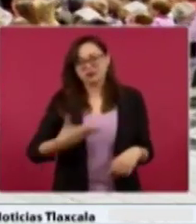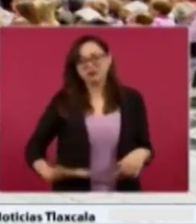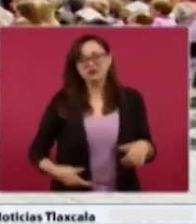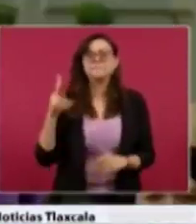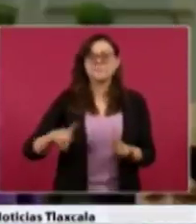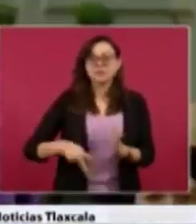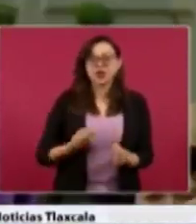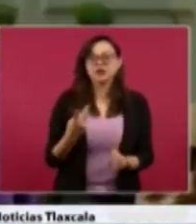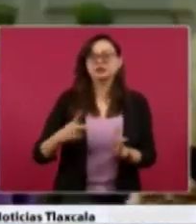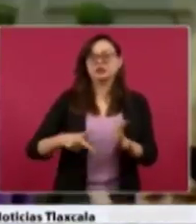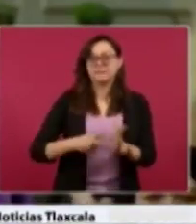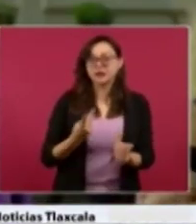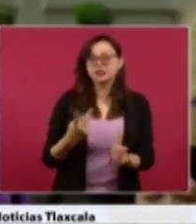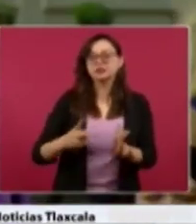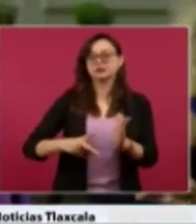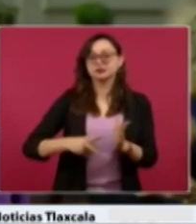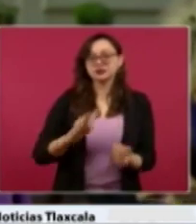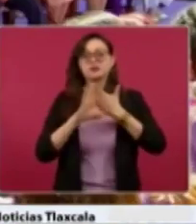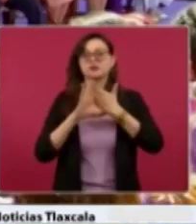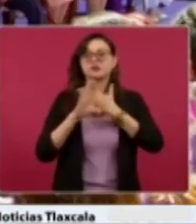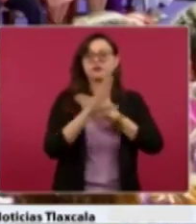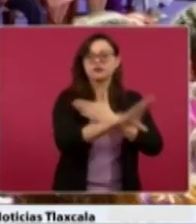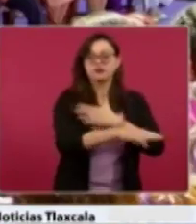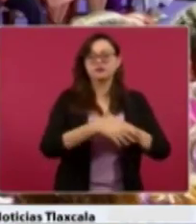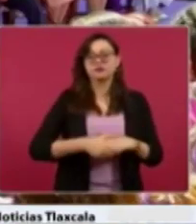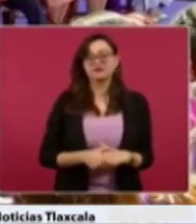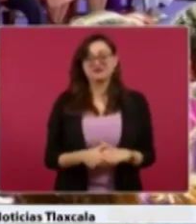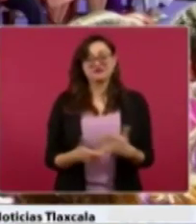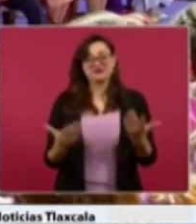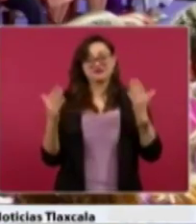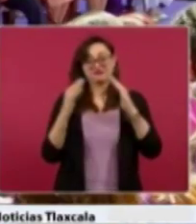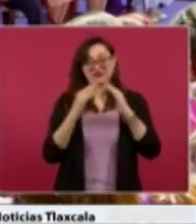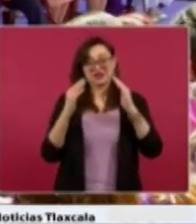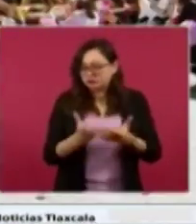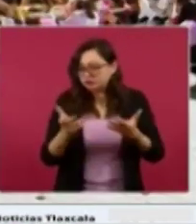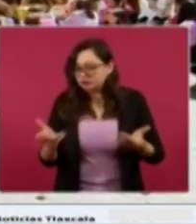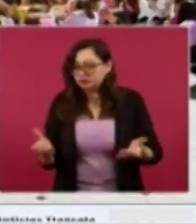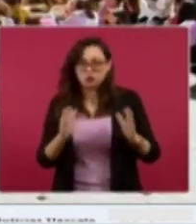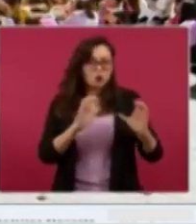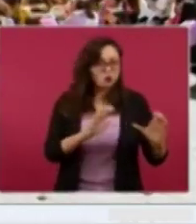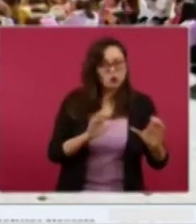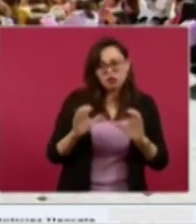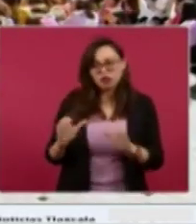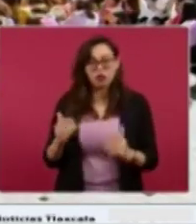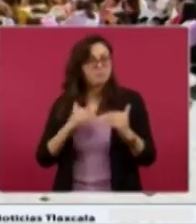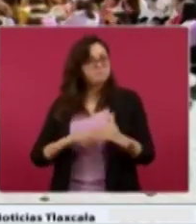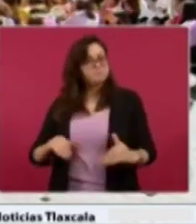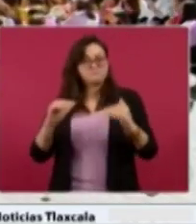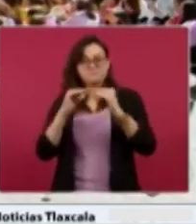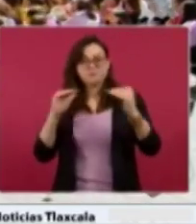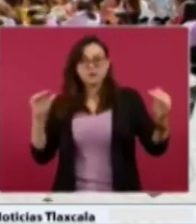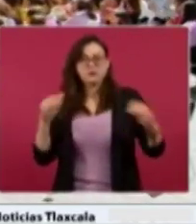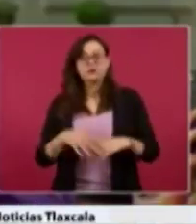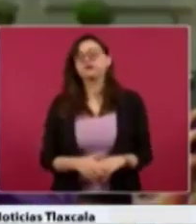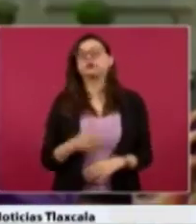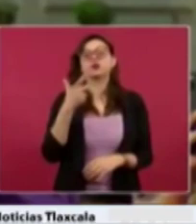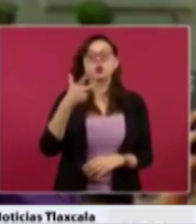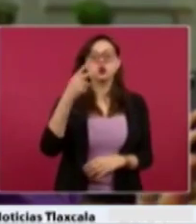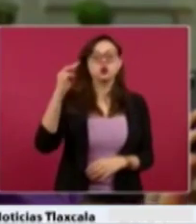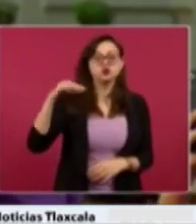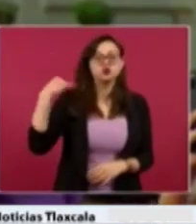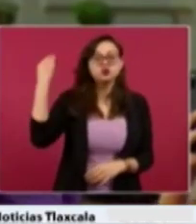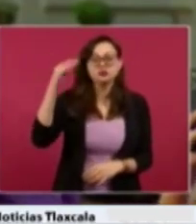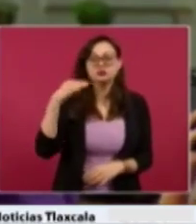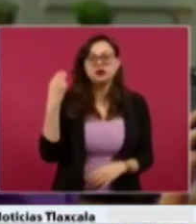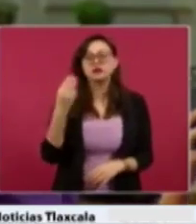Mujeres, se congratuló porque en la actualidad el sector femenino del país tiene una alta participación en la toma de decisiones y en el desarrollo del país. Sin